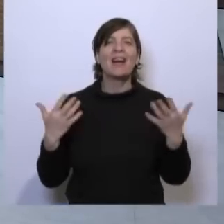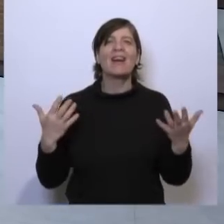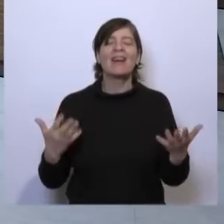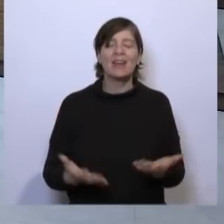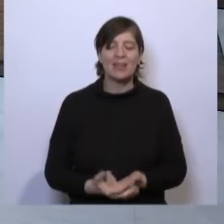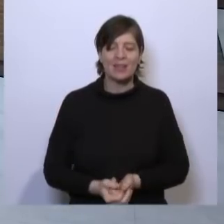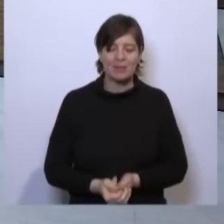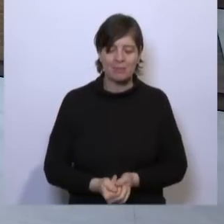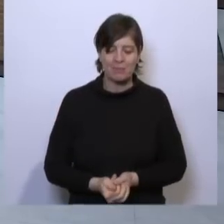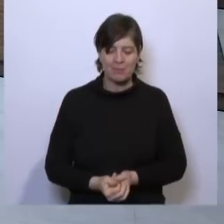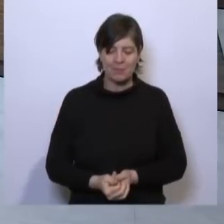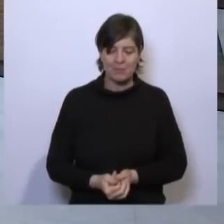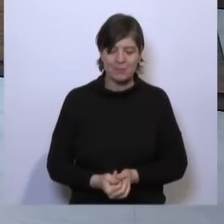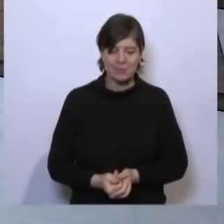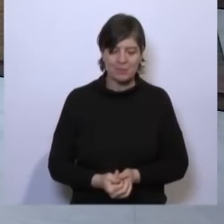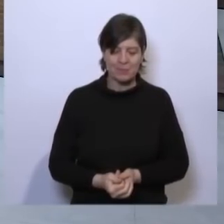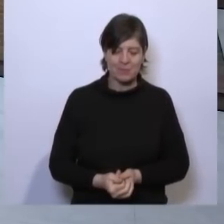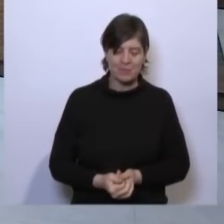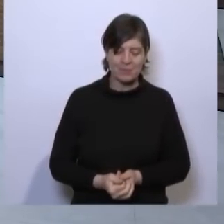aleluya.